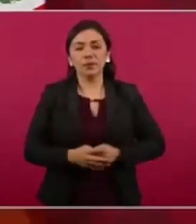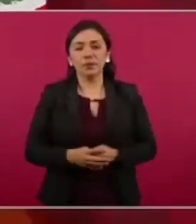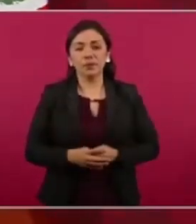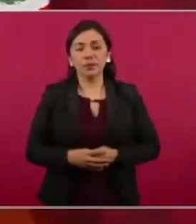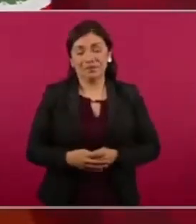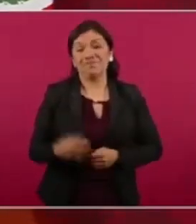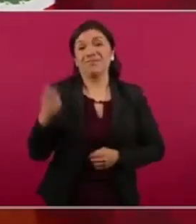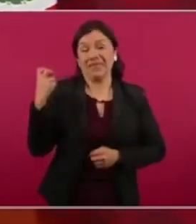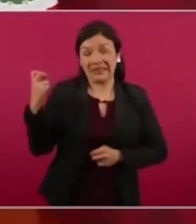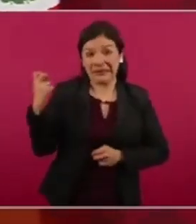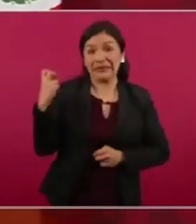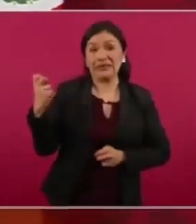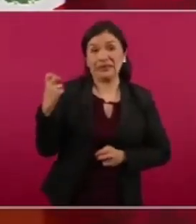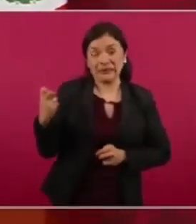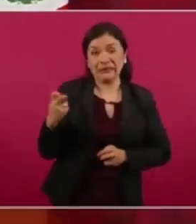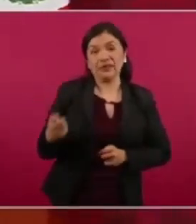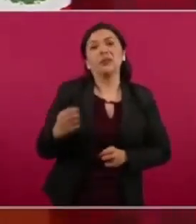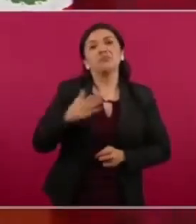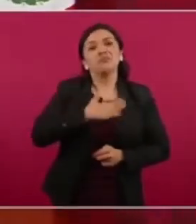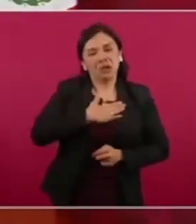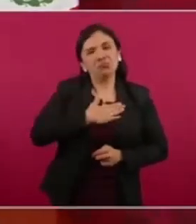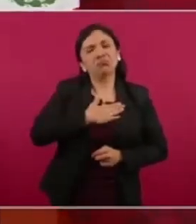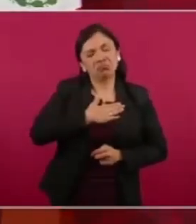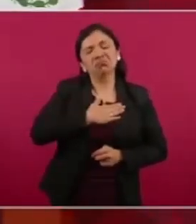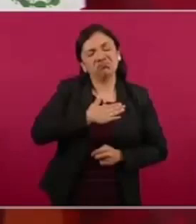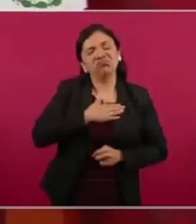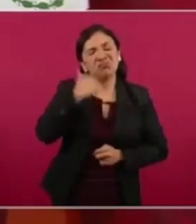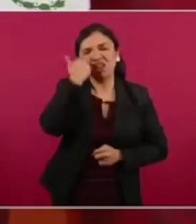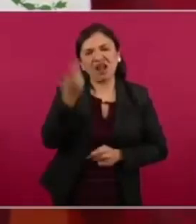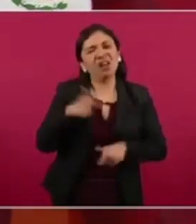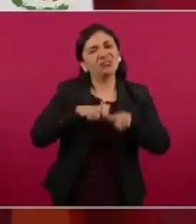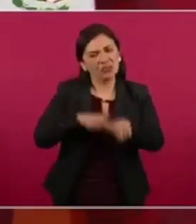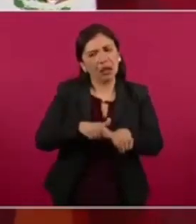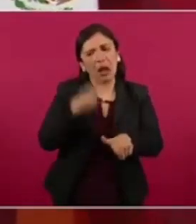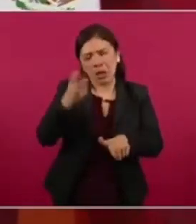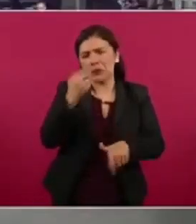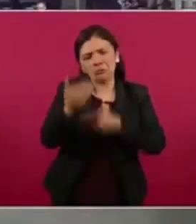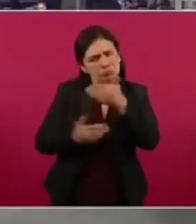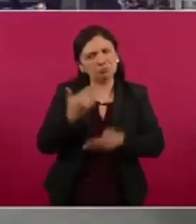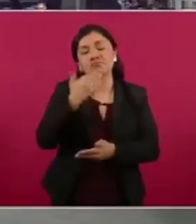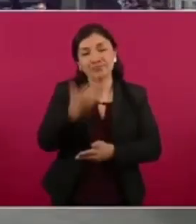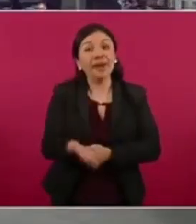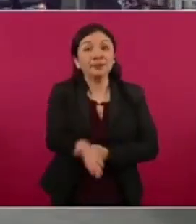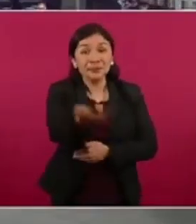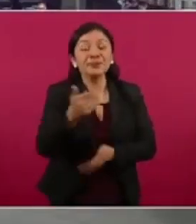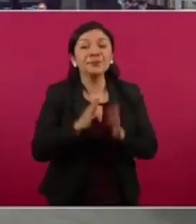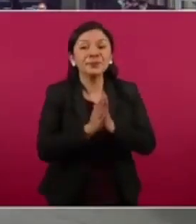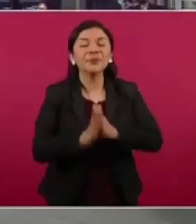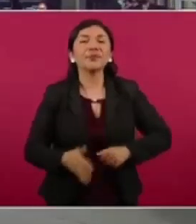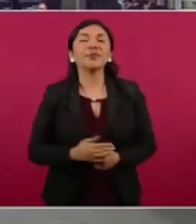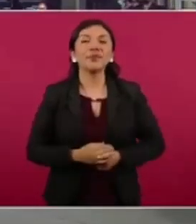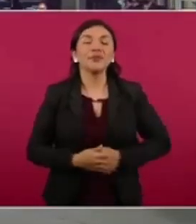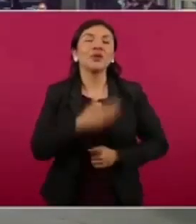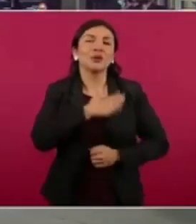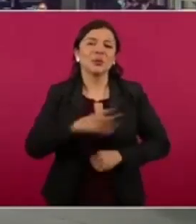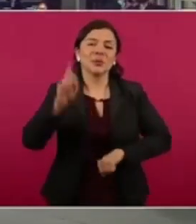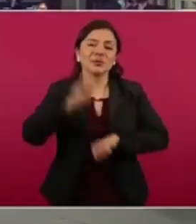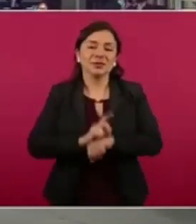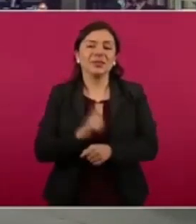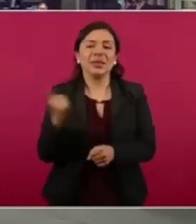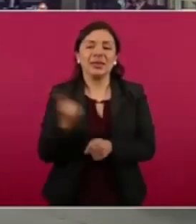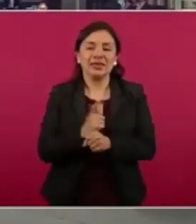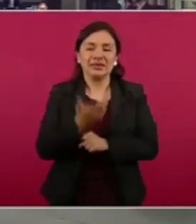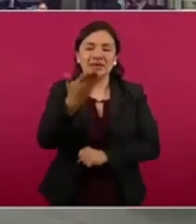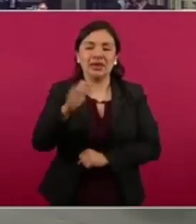Esta es nuestra política. Entonces vamos bien, adelante. Buenos días, licenciado Andrés Manuel